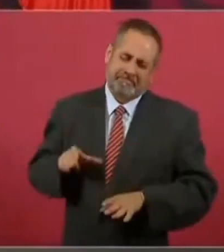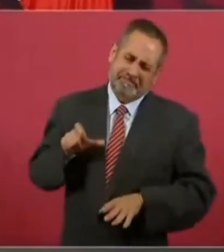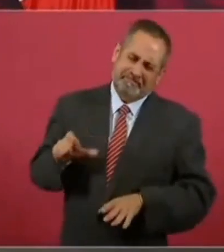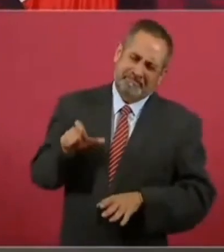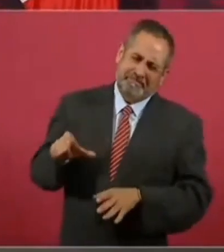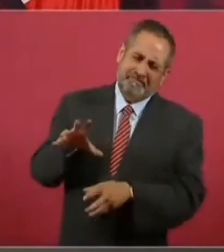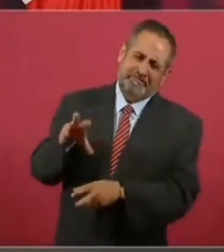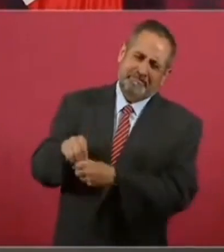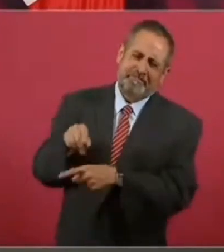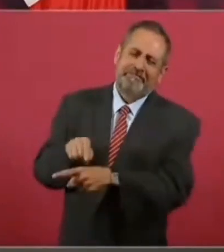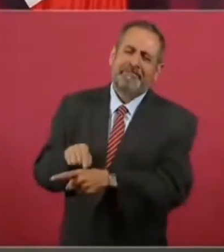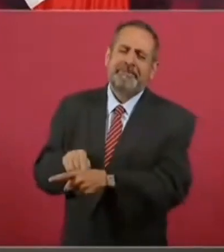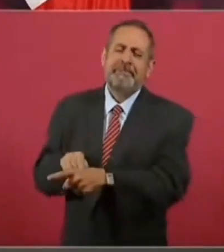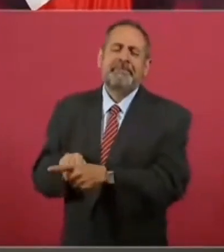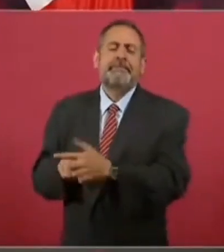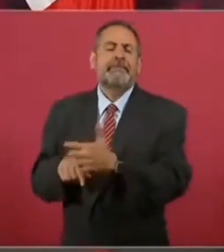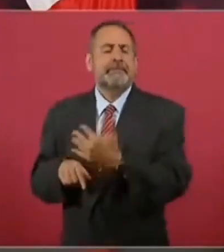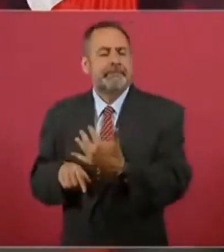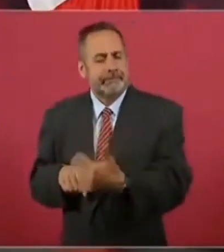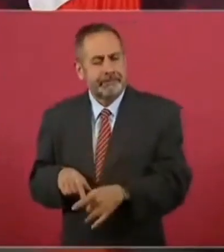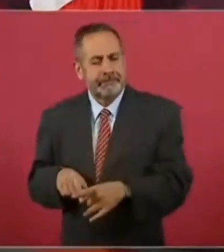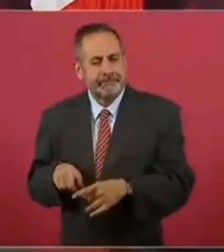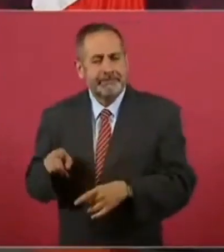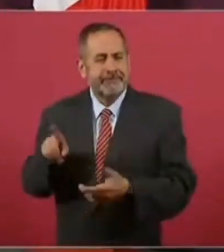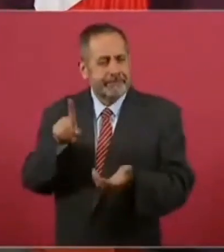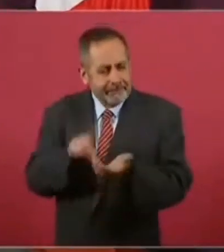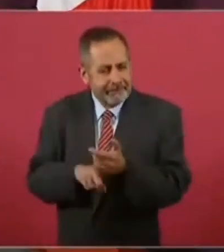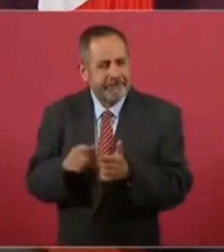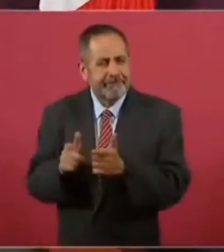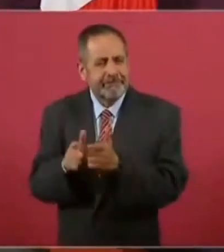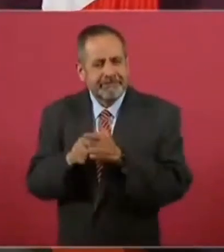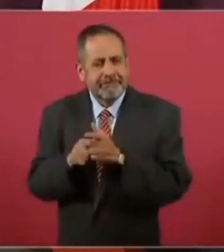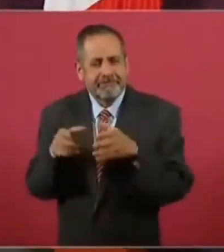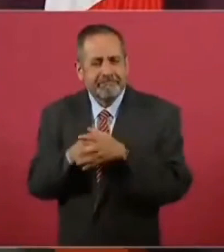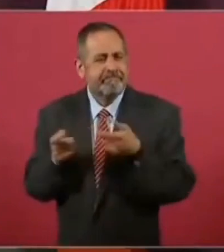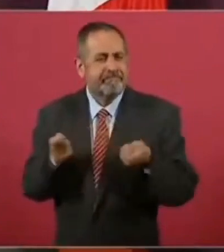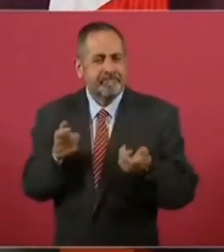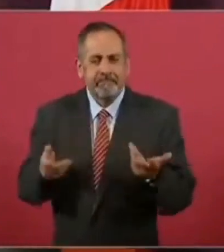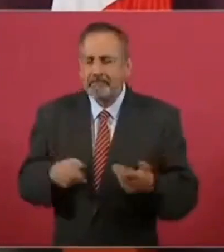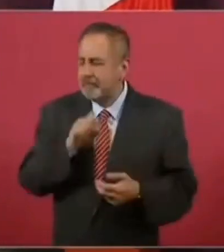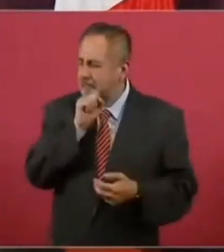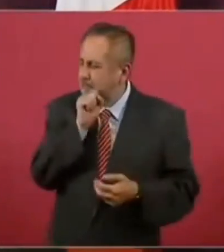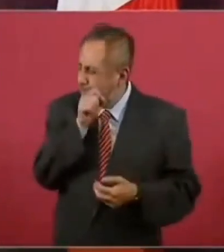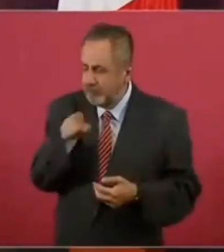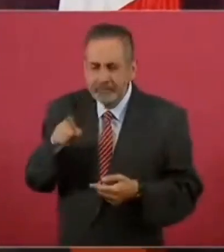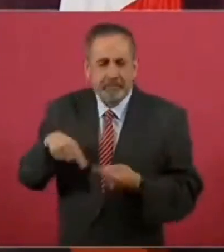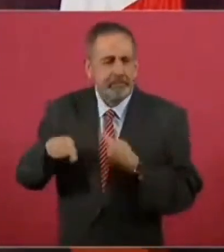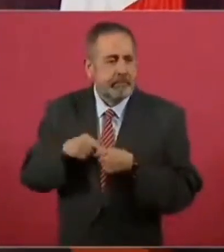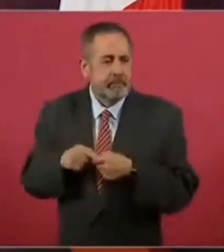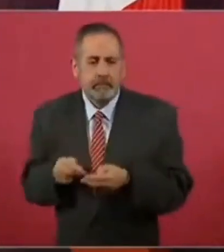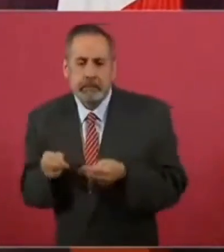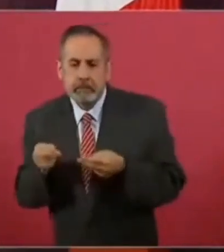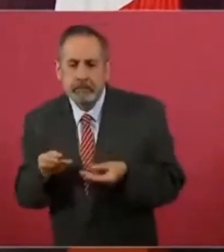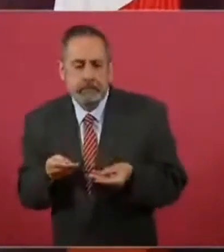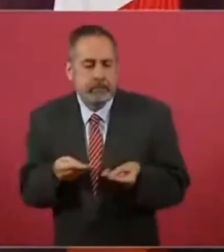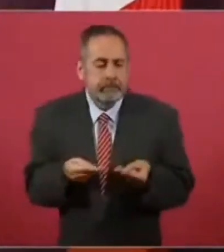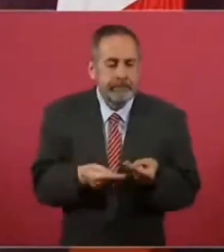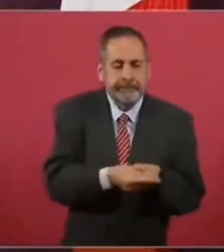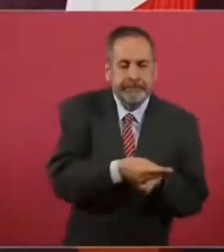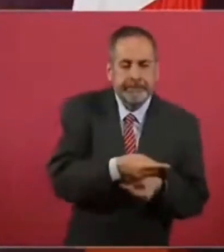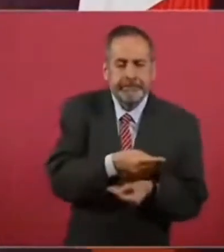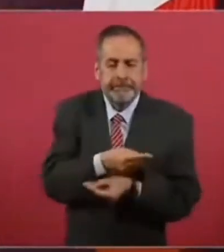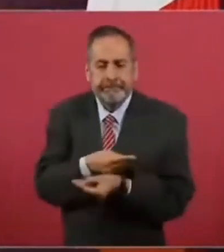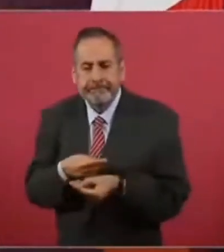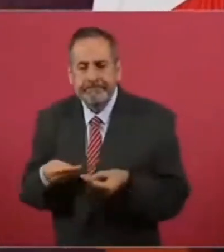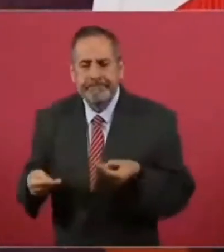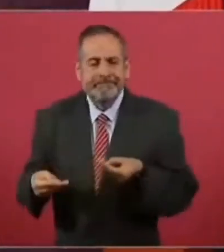dinero. O sea, la élite. Sí. O sea, eran de los grandes negocios que se hacían